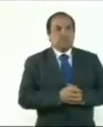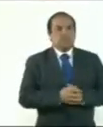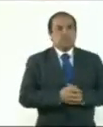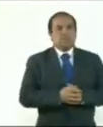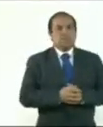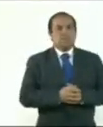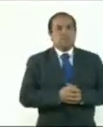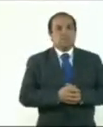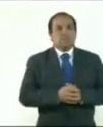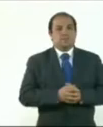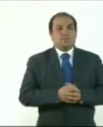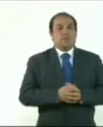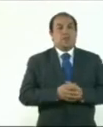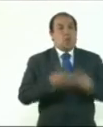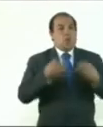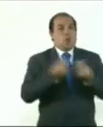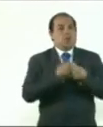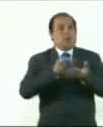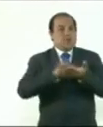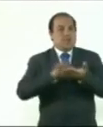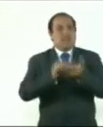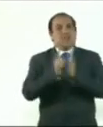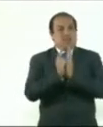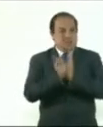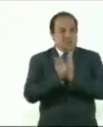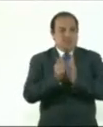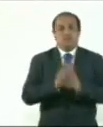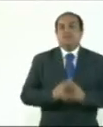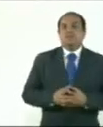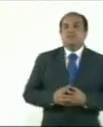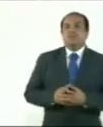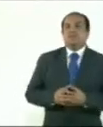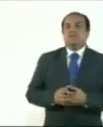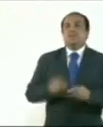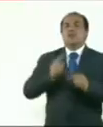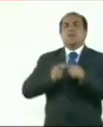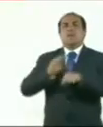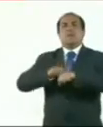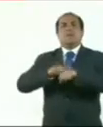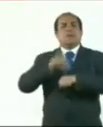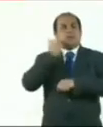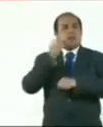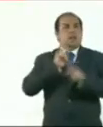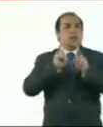Bueno, vamos a leer juntas el libro después, ¿sale? A ver, ¿quién más quiere hablar?